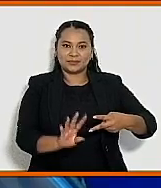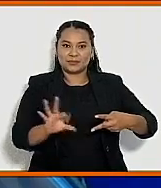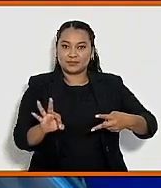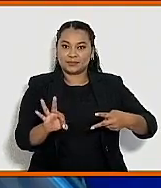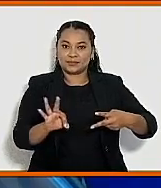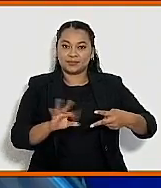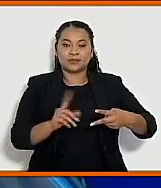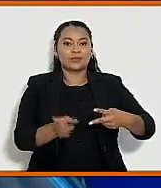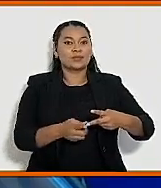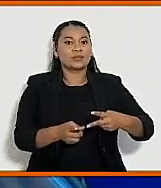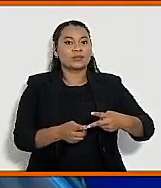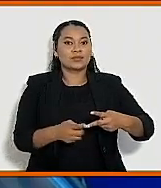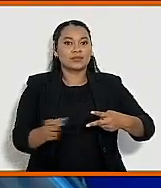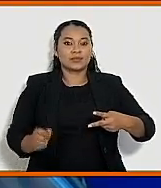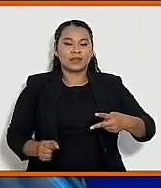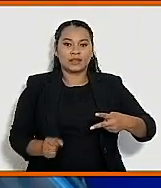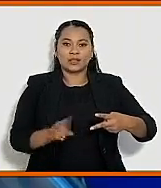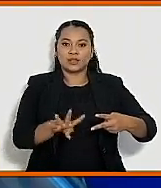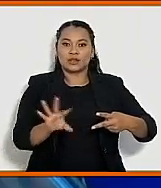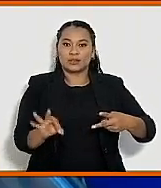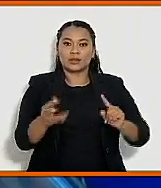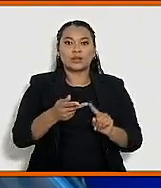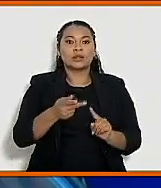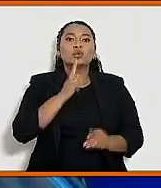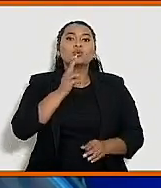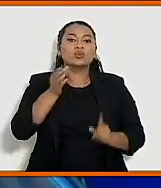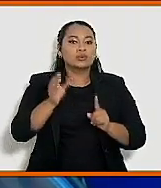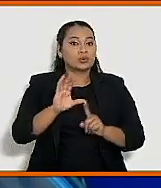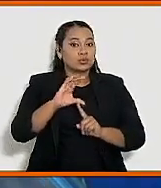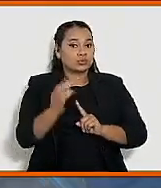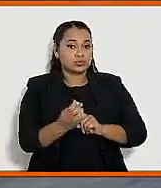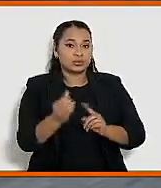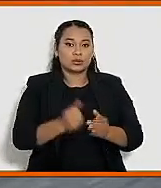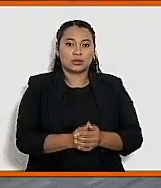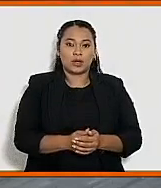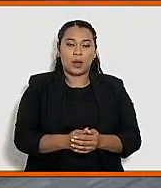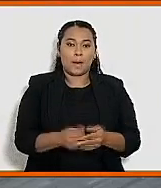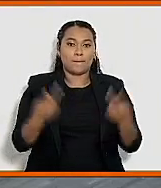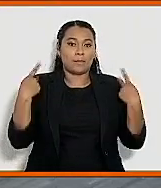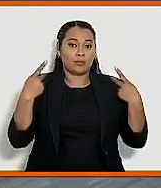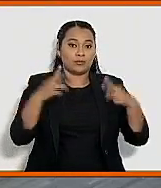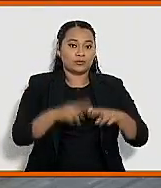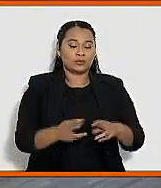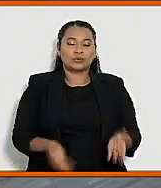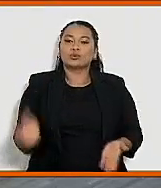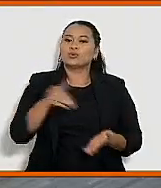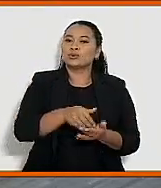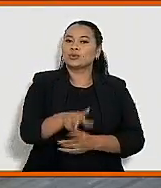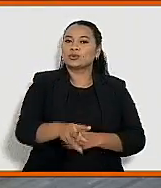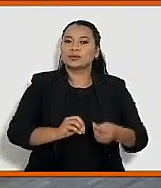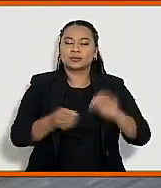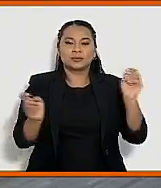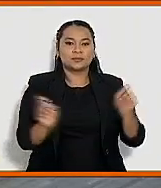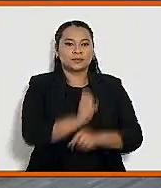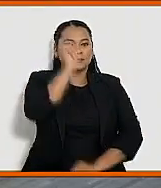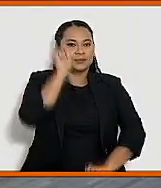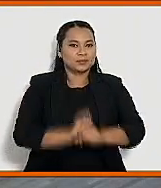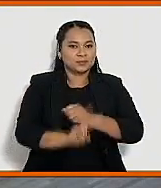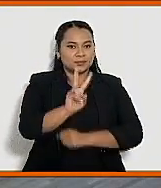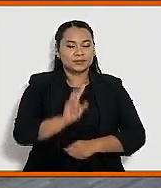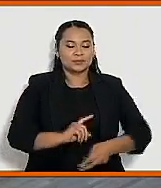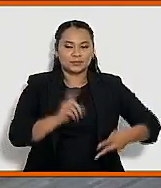9, segundo número favorecido es el 49 con su catrachada Maestro. Con gusto repito, tus dos números favorecidos para premiados